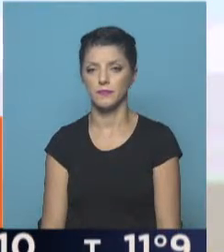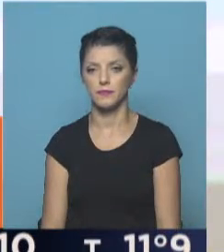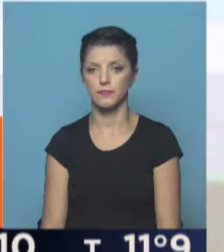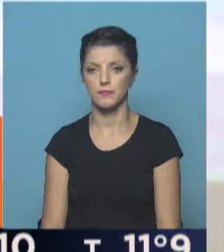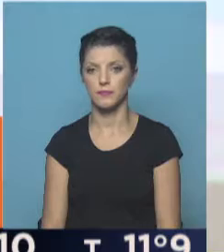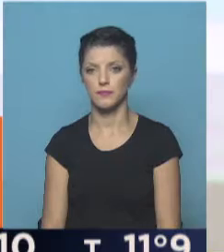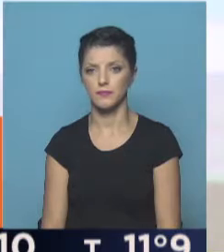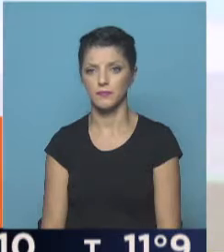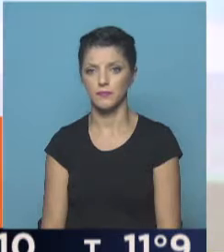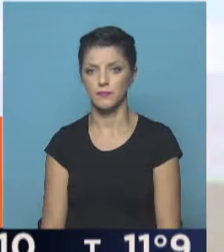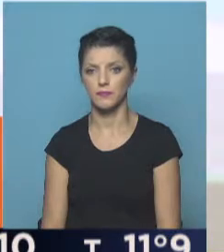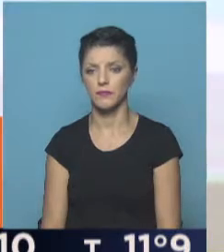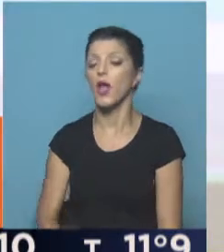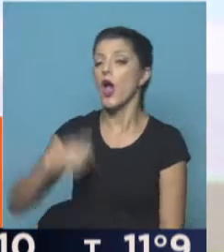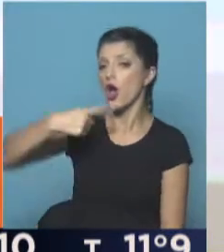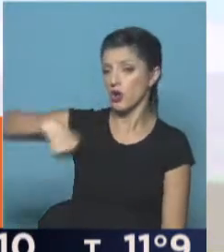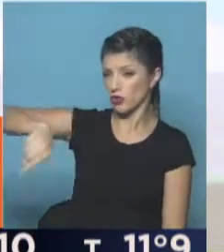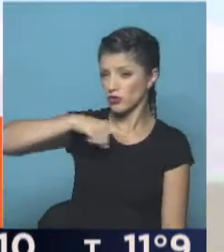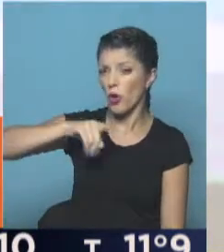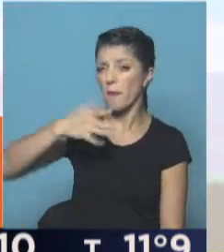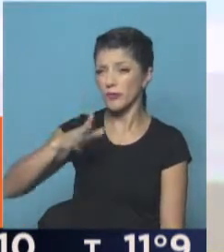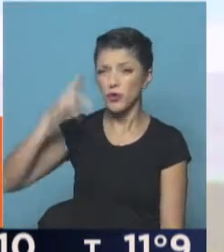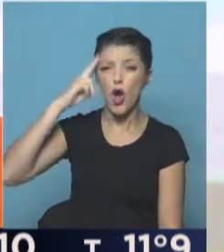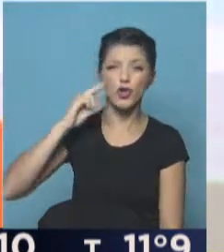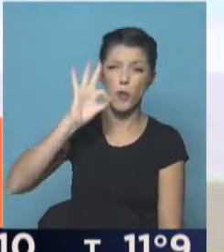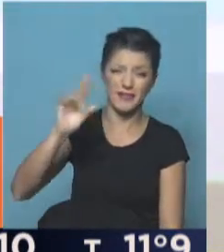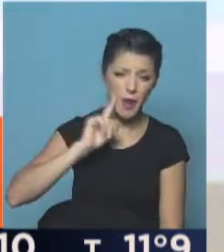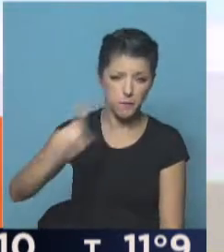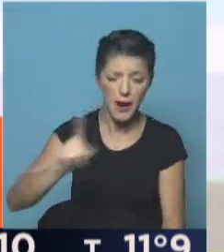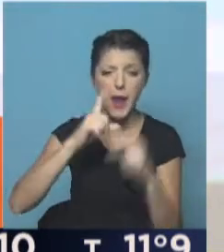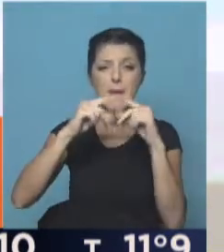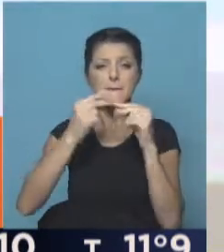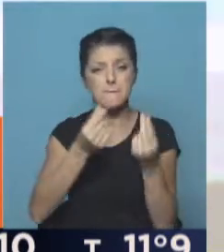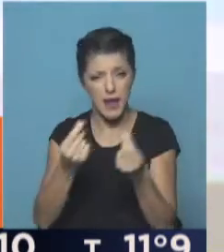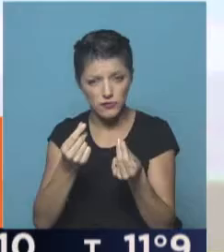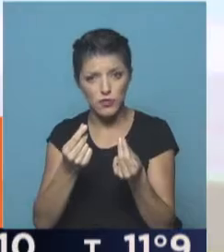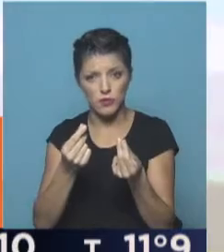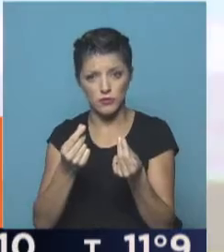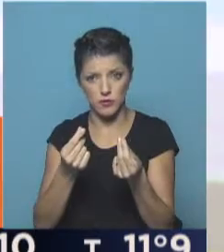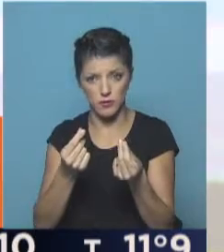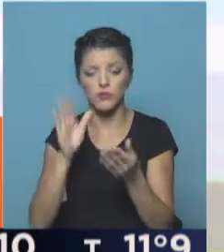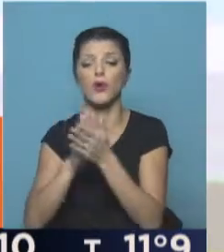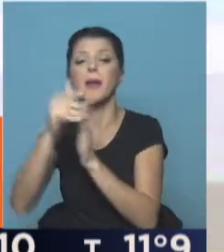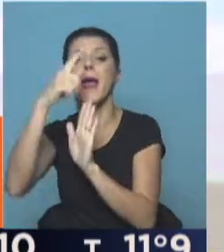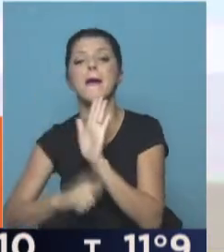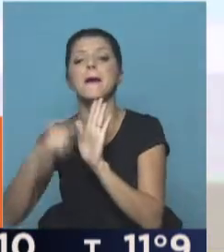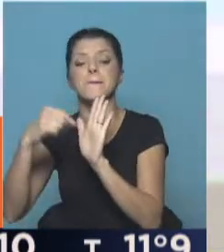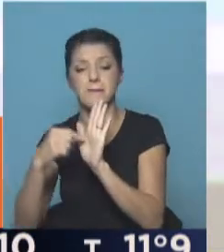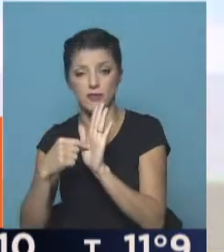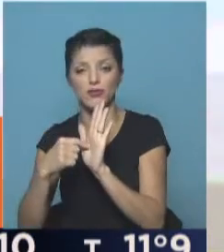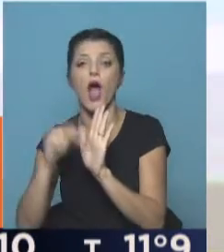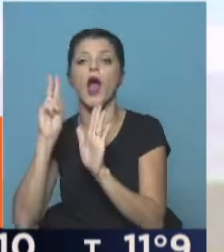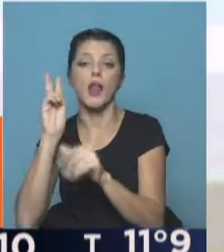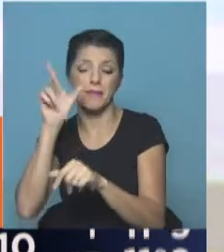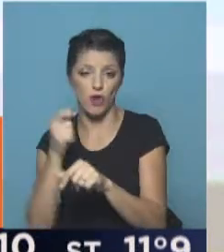relevando nosotros alrededor de 90.000 precios en el actual índice de precios al consumidor GBA y